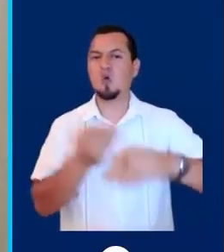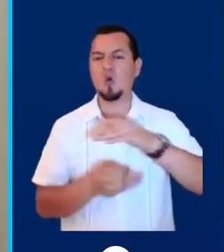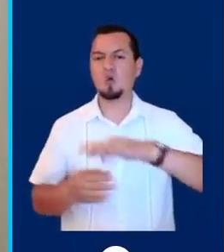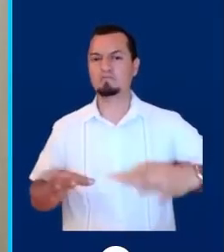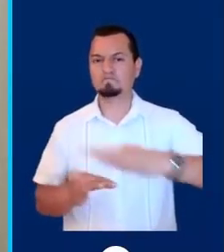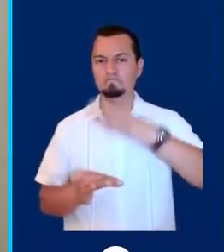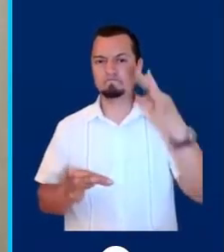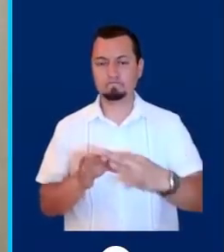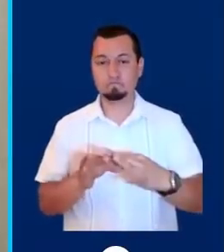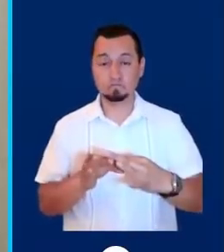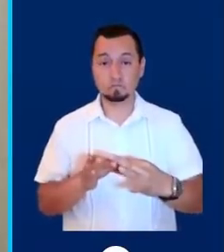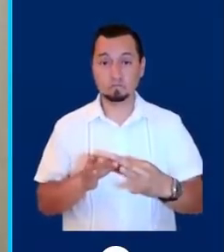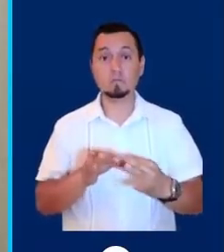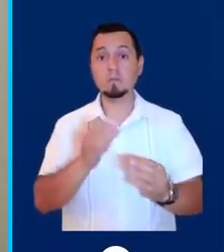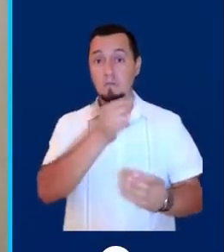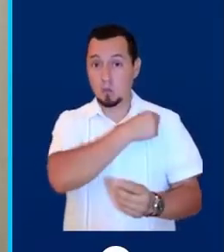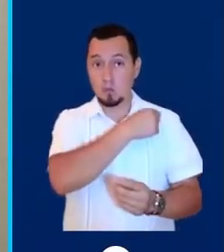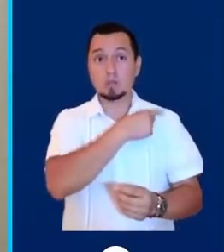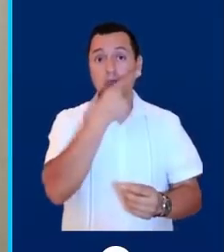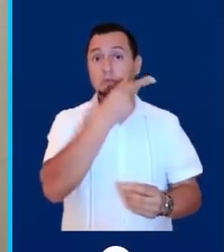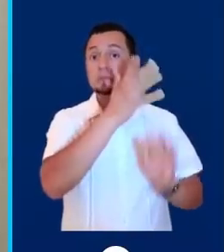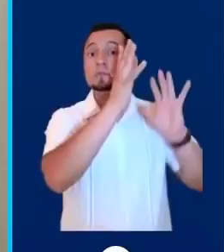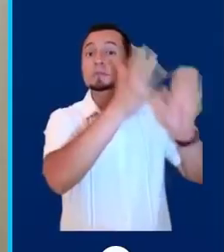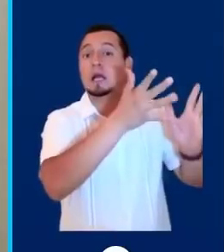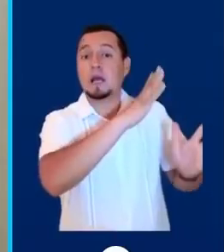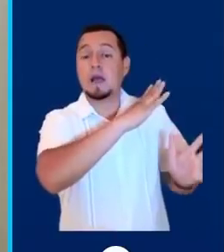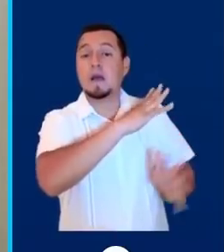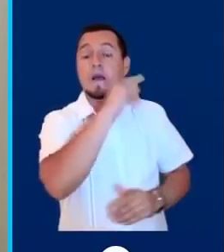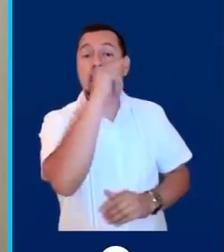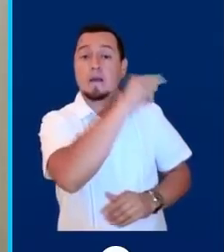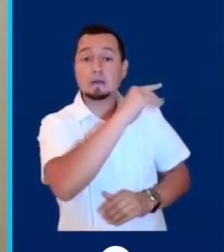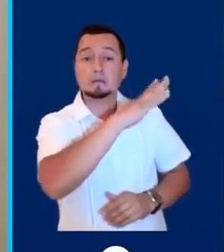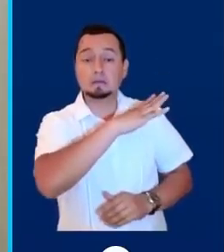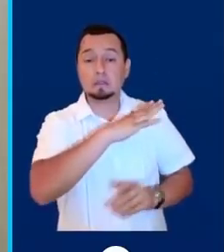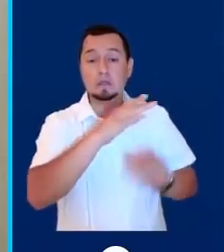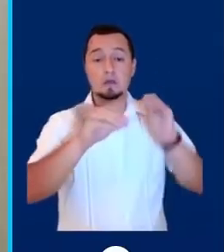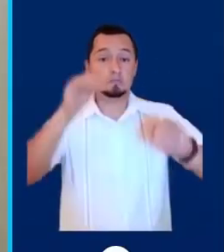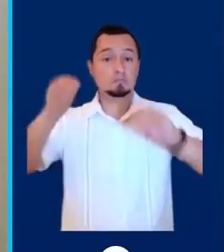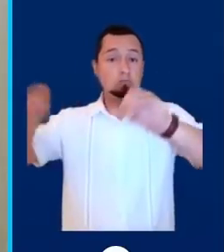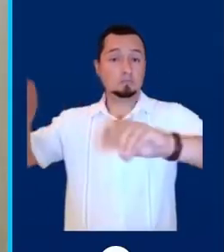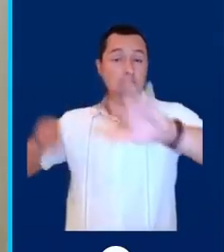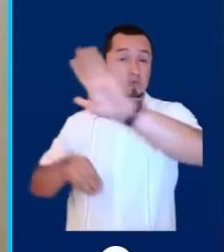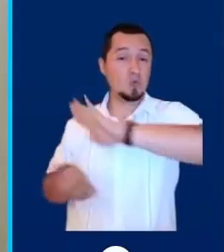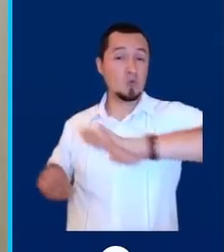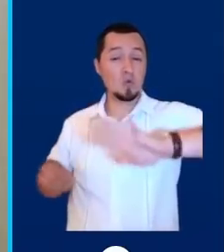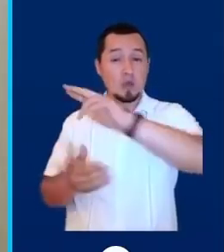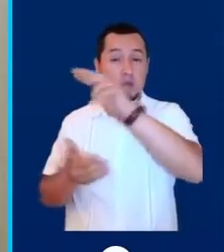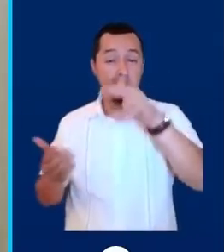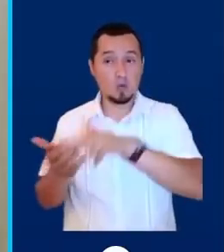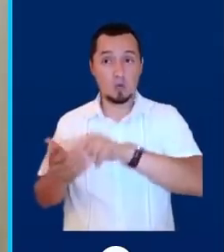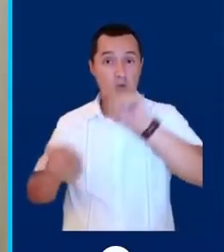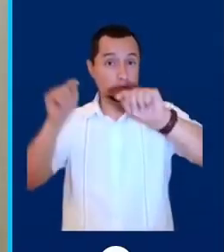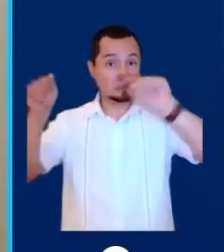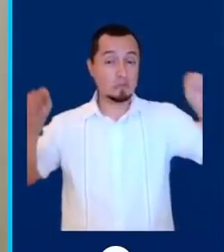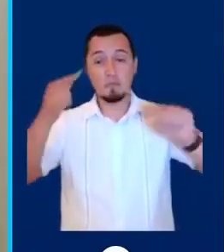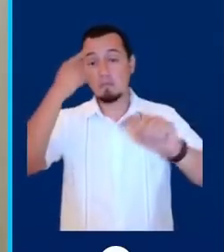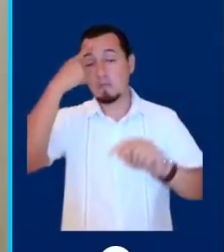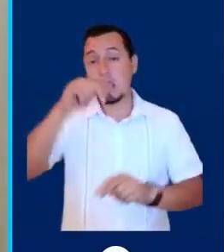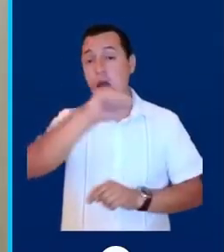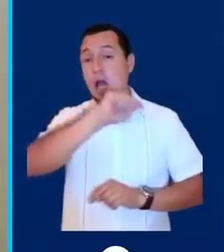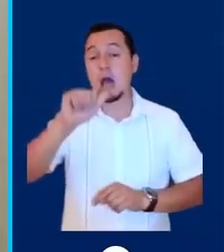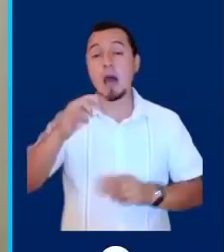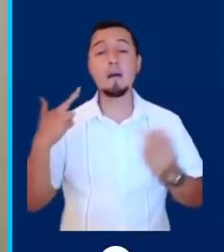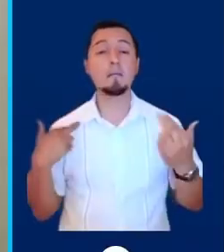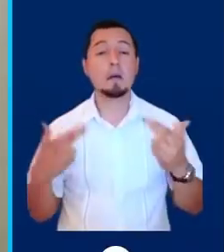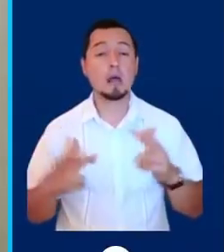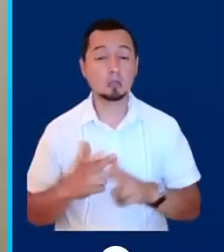vacuna que ya llegó, que nos decía el doctor Fernando Petersen, que ya está distribuida incluso en las distintas regiones sanitarias, es